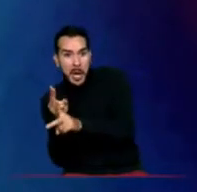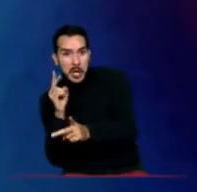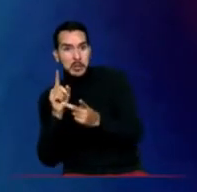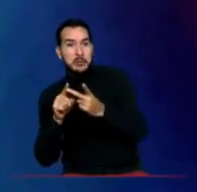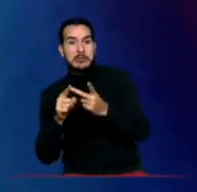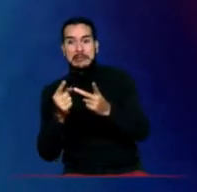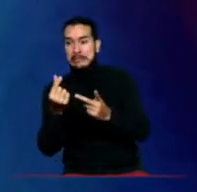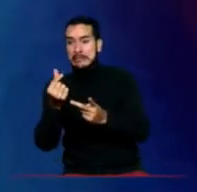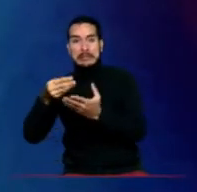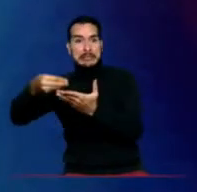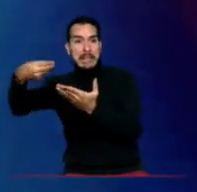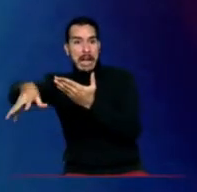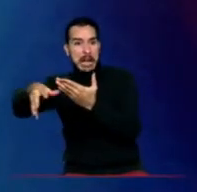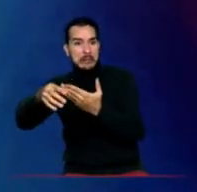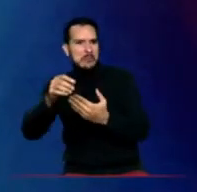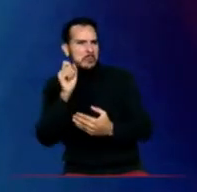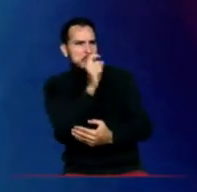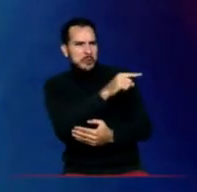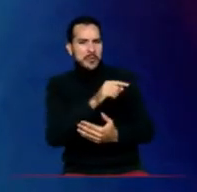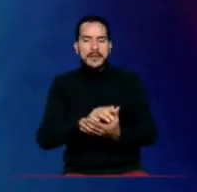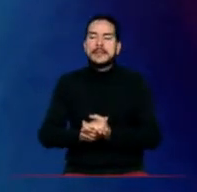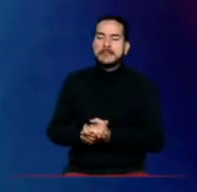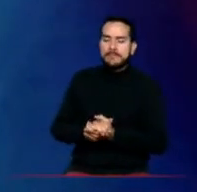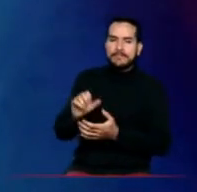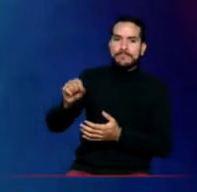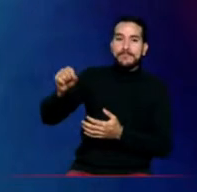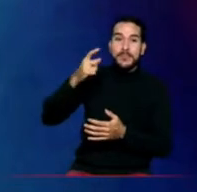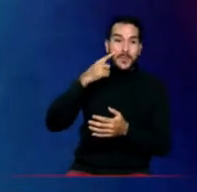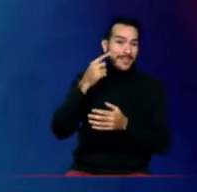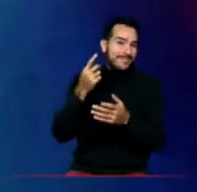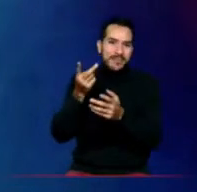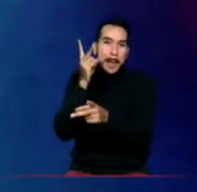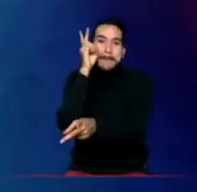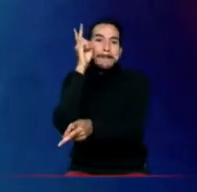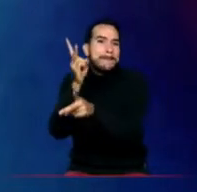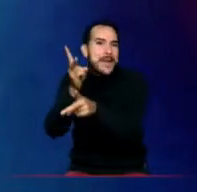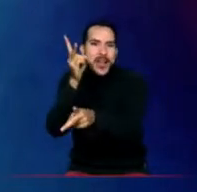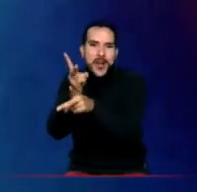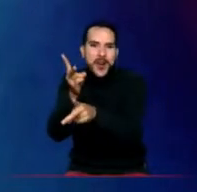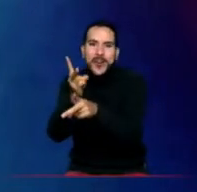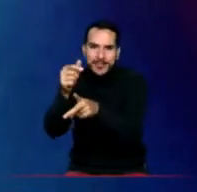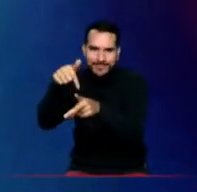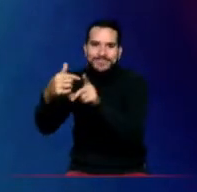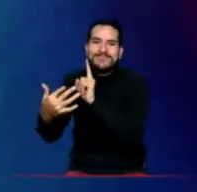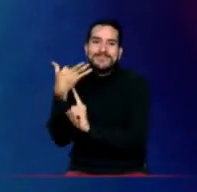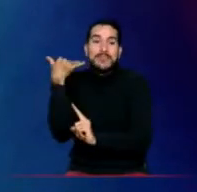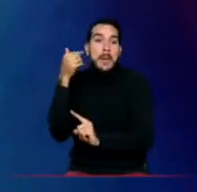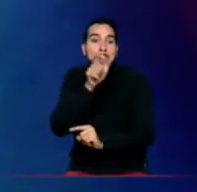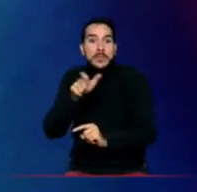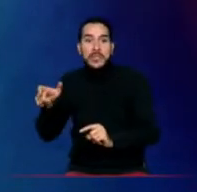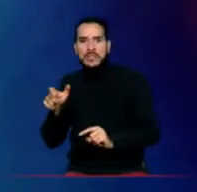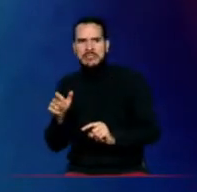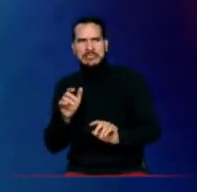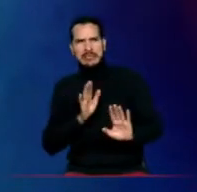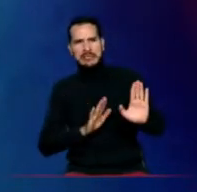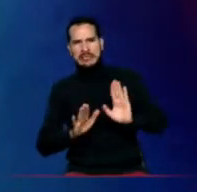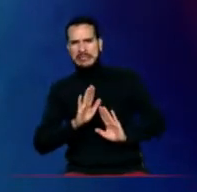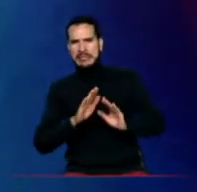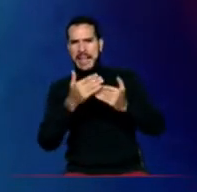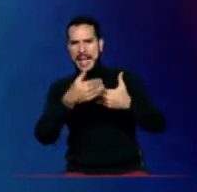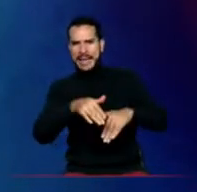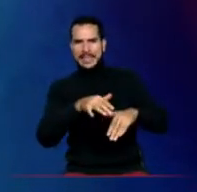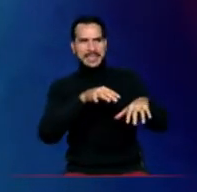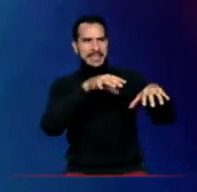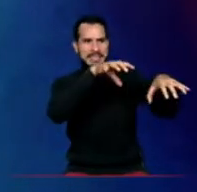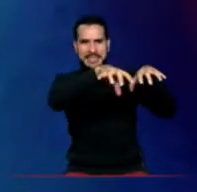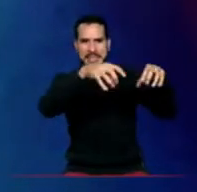factor importantísimo porque si la gente no siente la confianza de poder salir a los establecimientos, pues esto evidentemente hace que pues